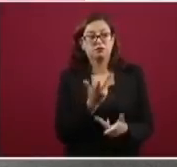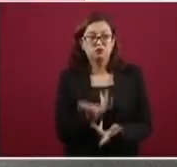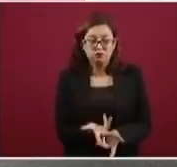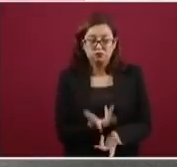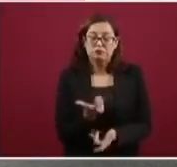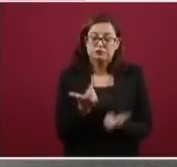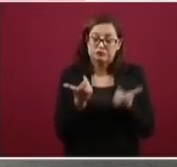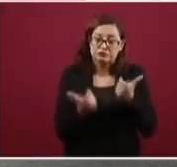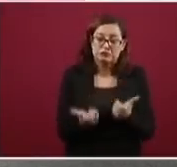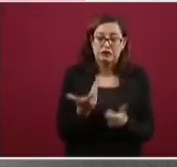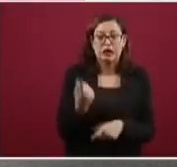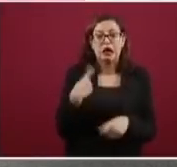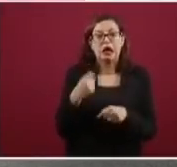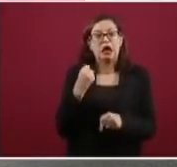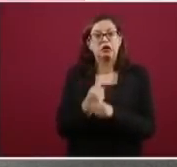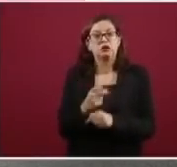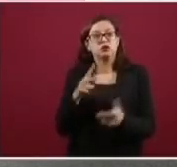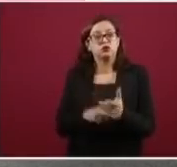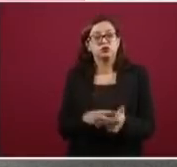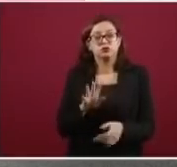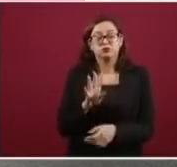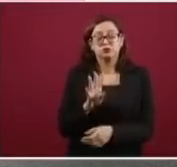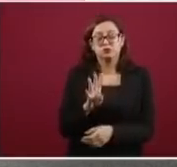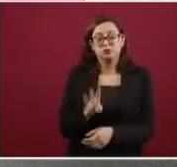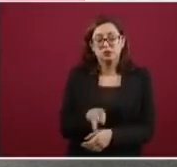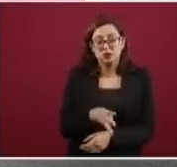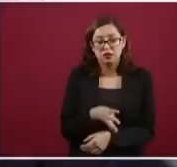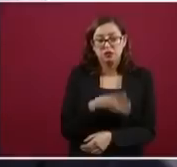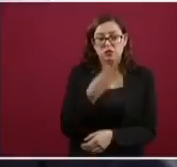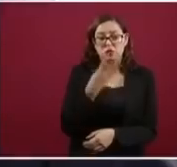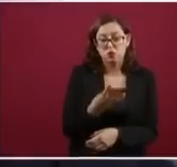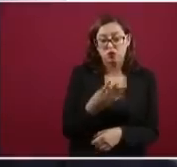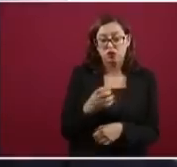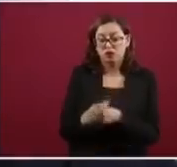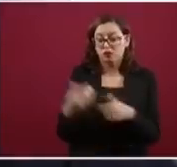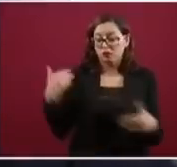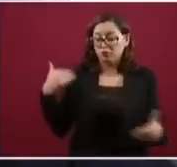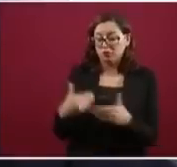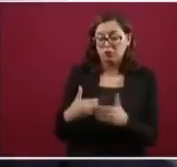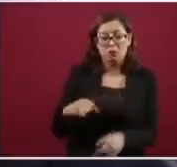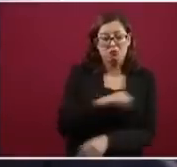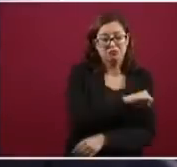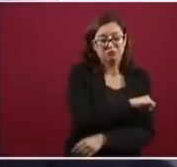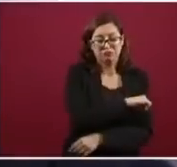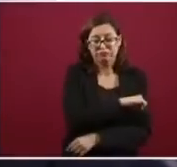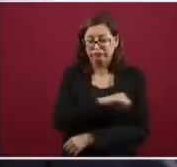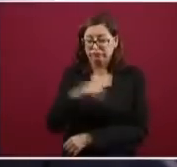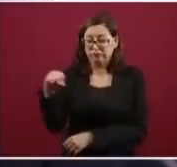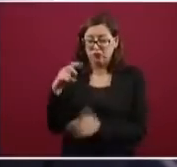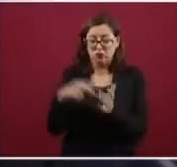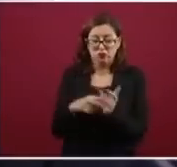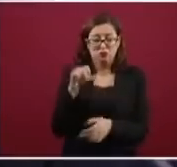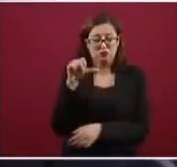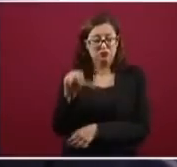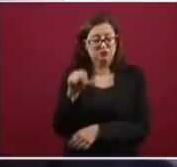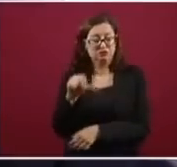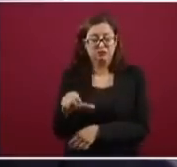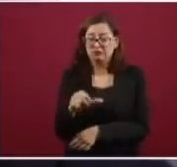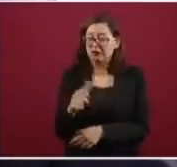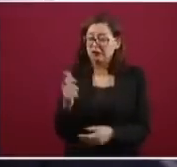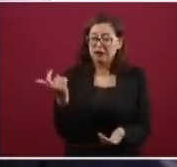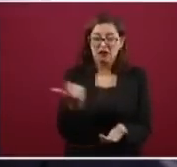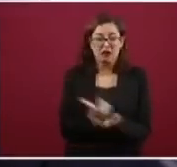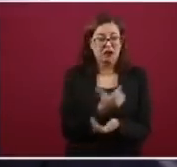28 por ciento del pib en el año 2004 al 49 por ciento del pib en el año 2016 es una deuda que necesita administrarse